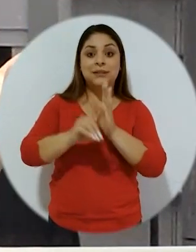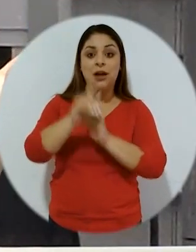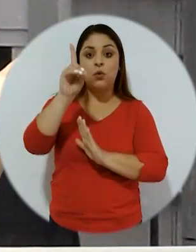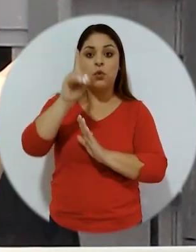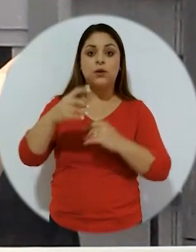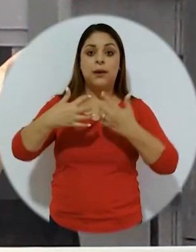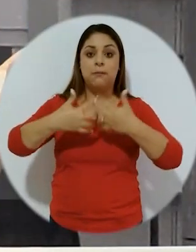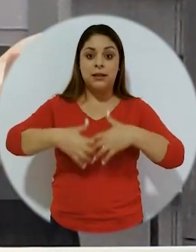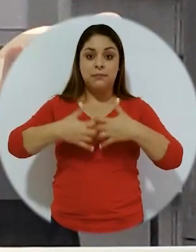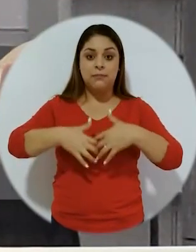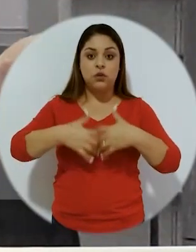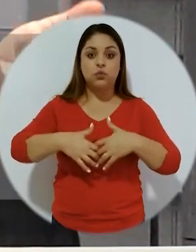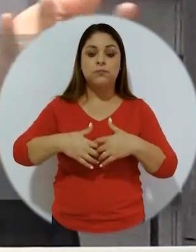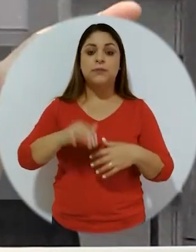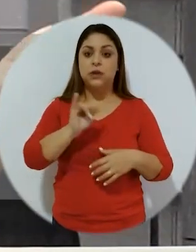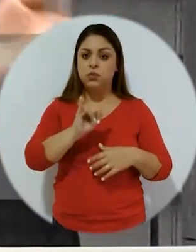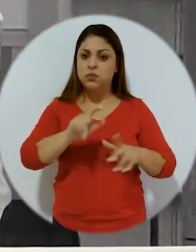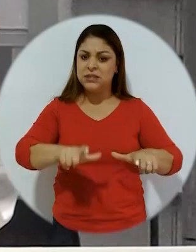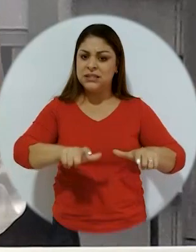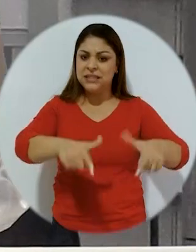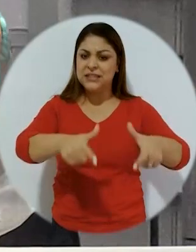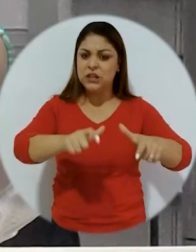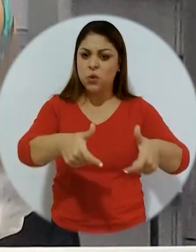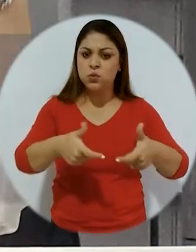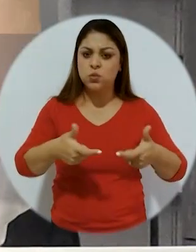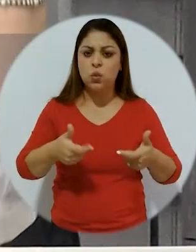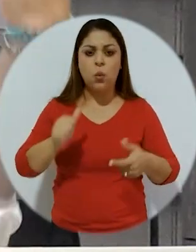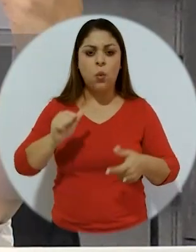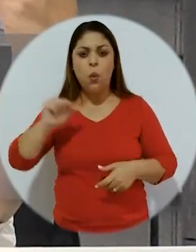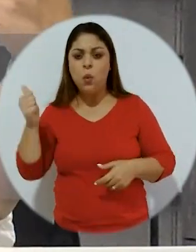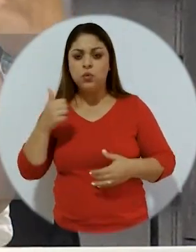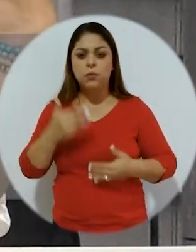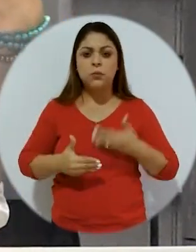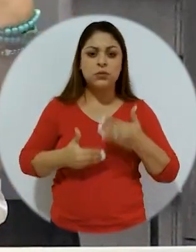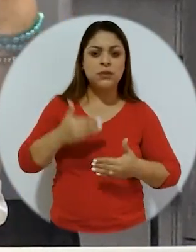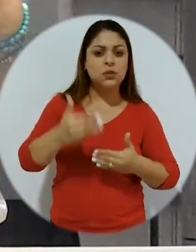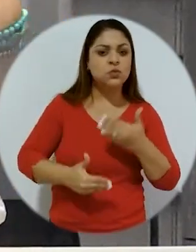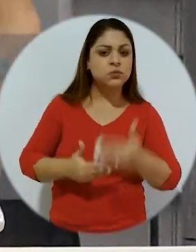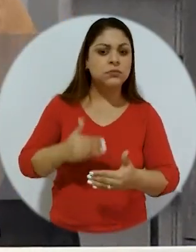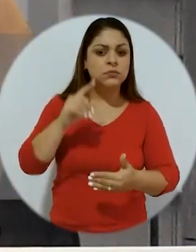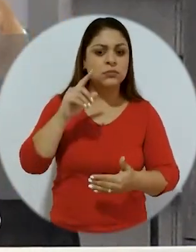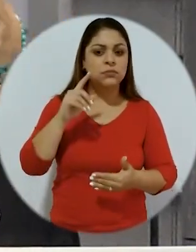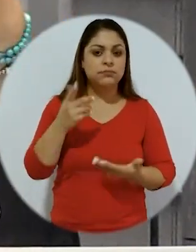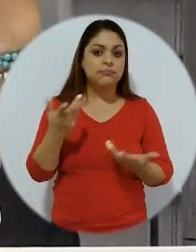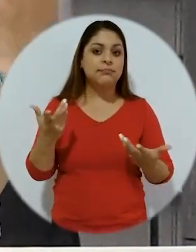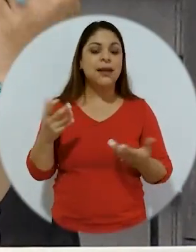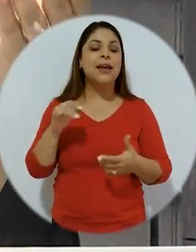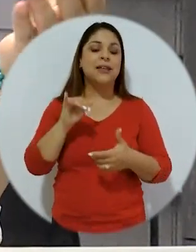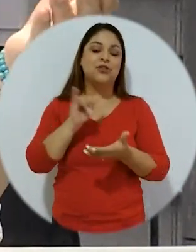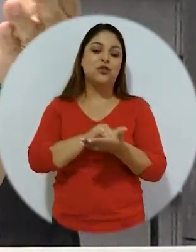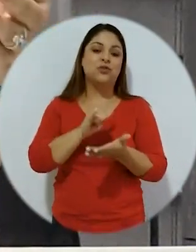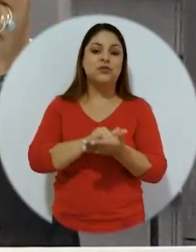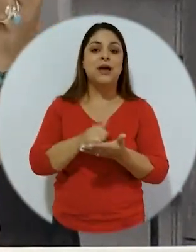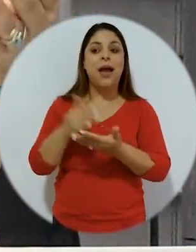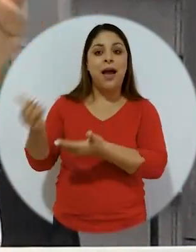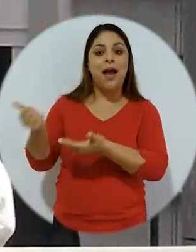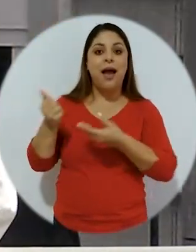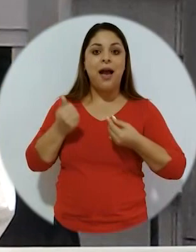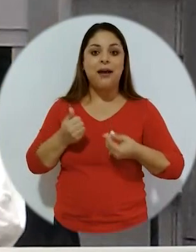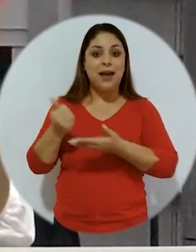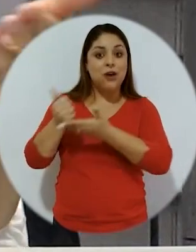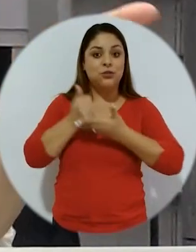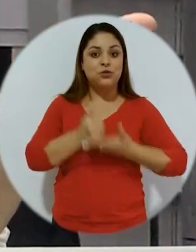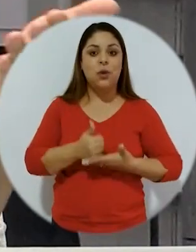nuevos emprendimientos son desechos que vienen de otro proceso productivo. Entonces eso permite generar